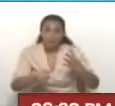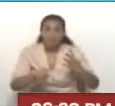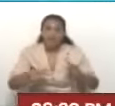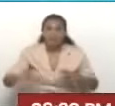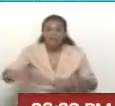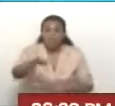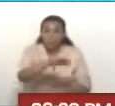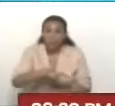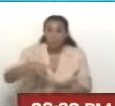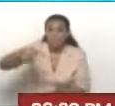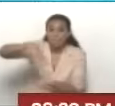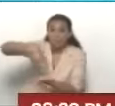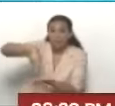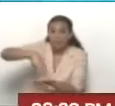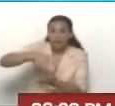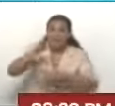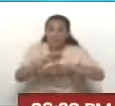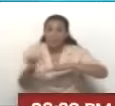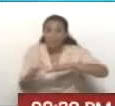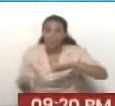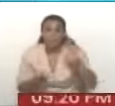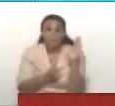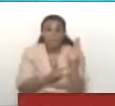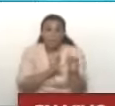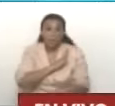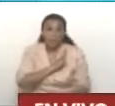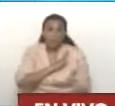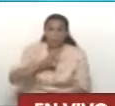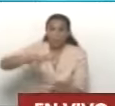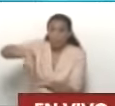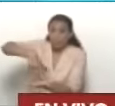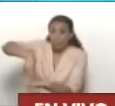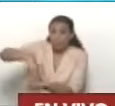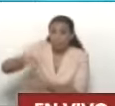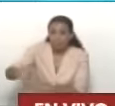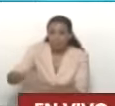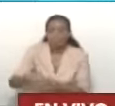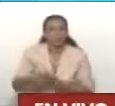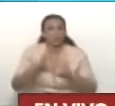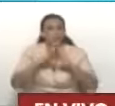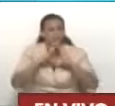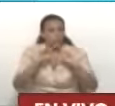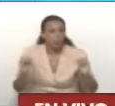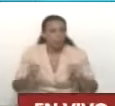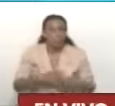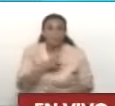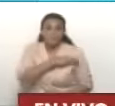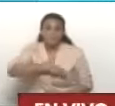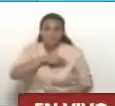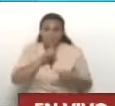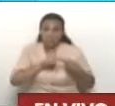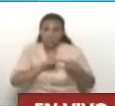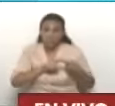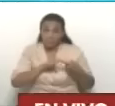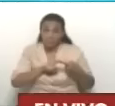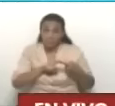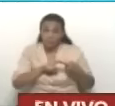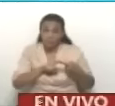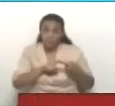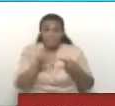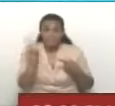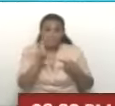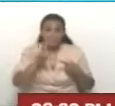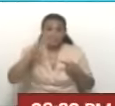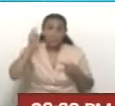el estado, en todos los municipios, en todas las parroquias, en todos los territorios. La gran misión